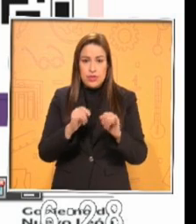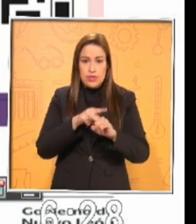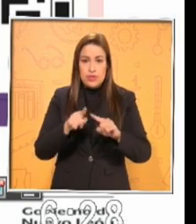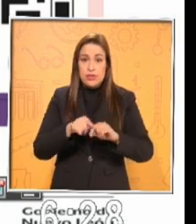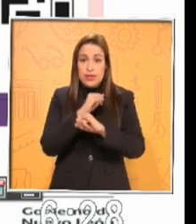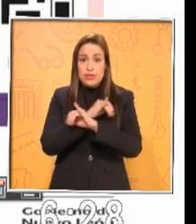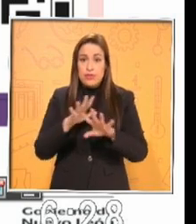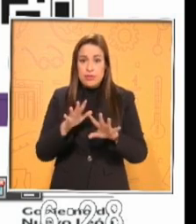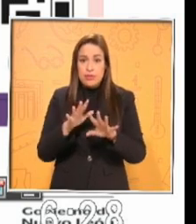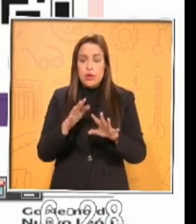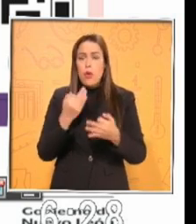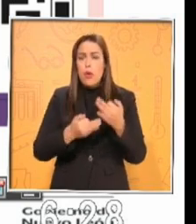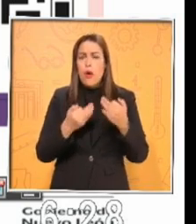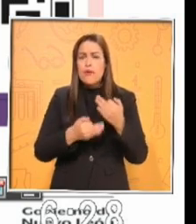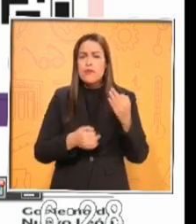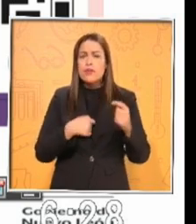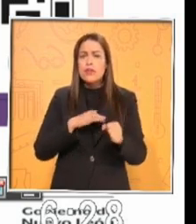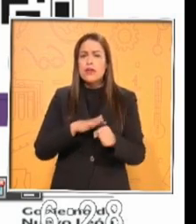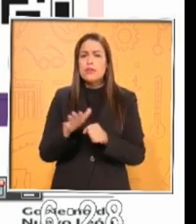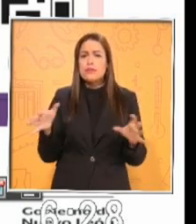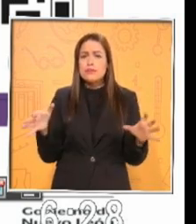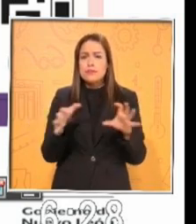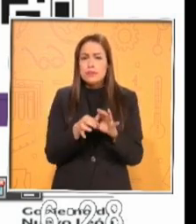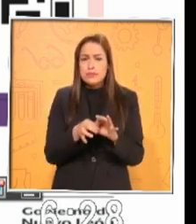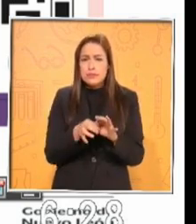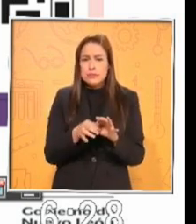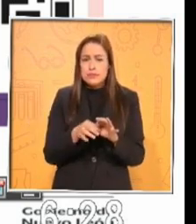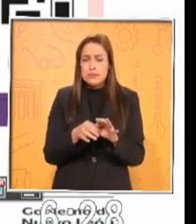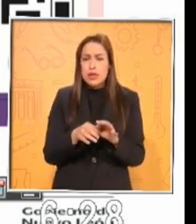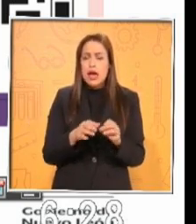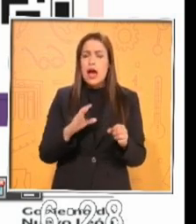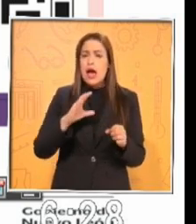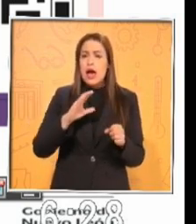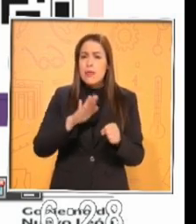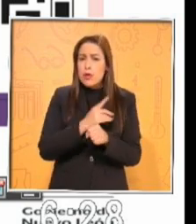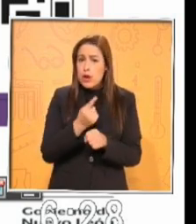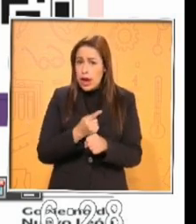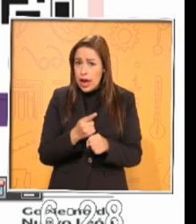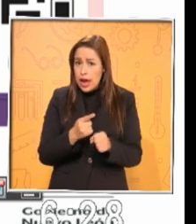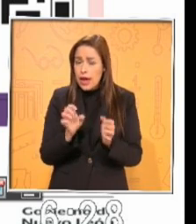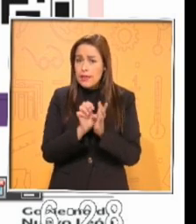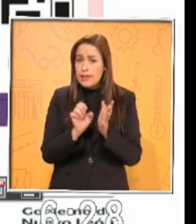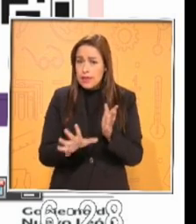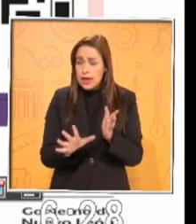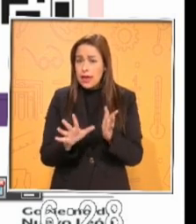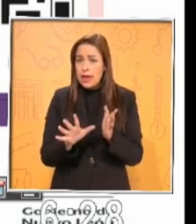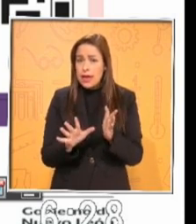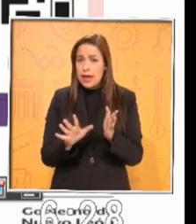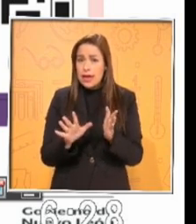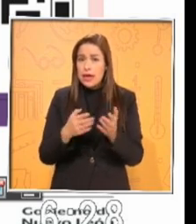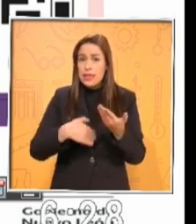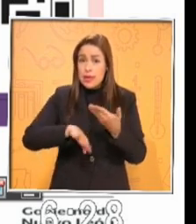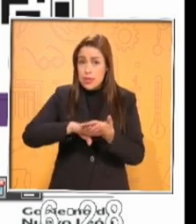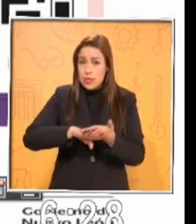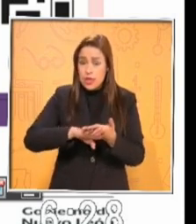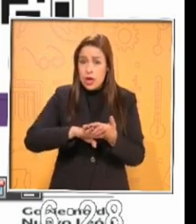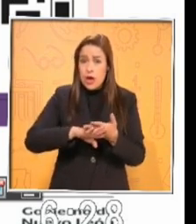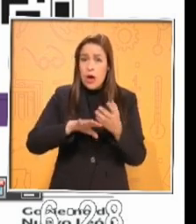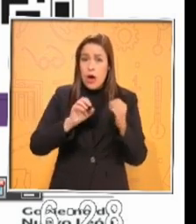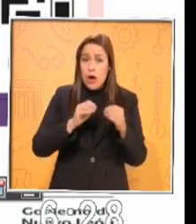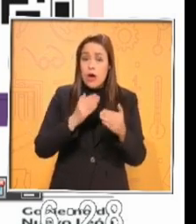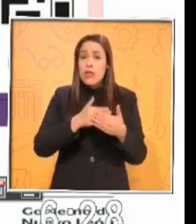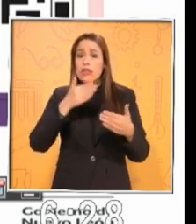nexo nos falta por ahí? ¿Un nexo de causa? ¿Un nexo de ejemplos? ¿Un nexo de oposición?